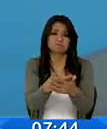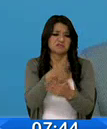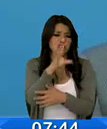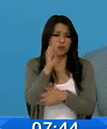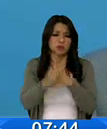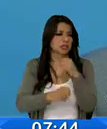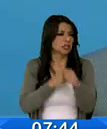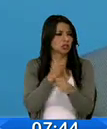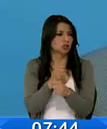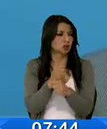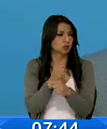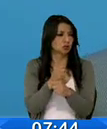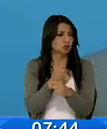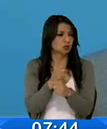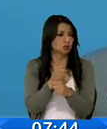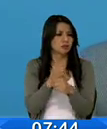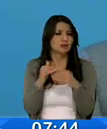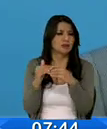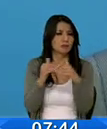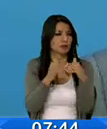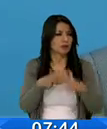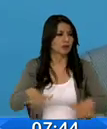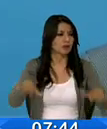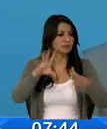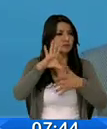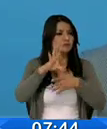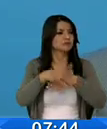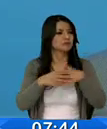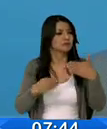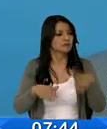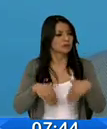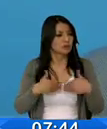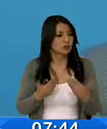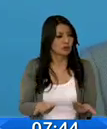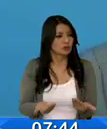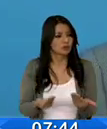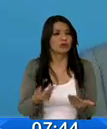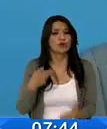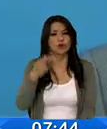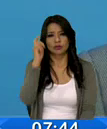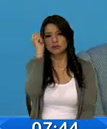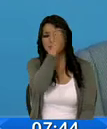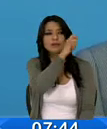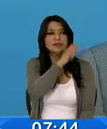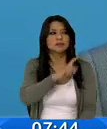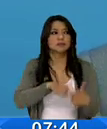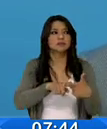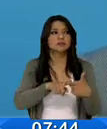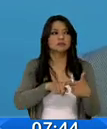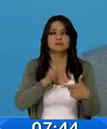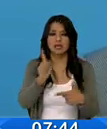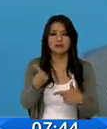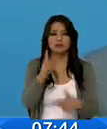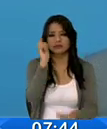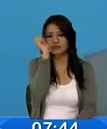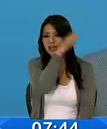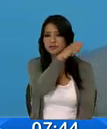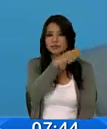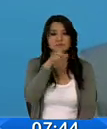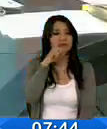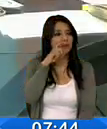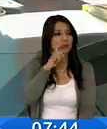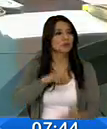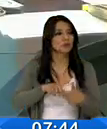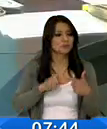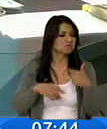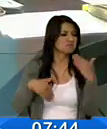50 años en la historia democrática de Latinoamérica se ha llamado Hugo Chávez Frías y se ha llamado el chavismo, se ha llamado Nicolás Maduro